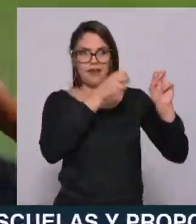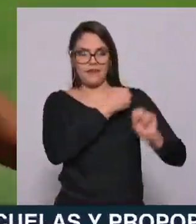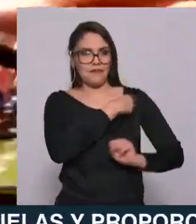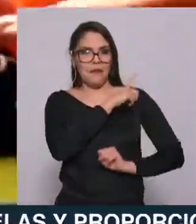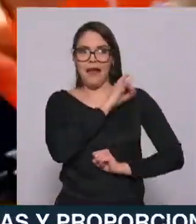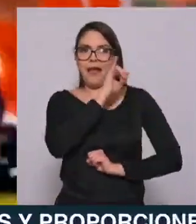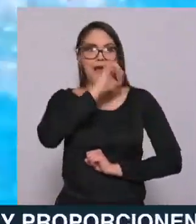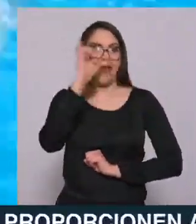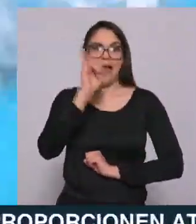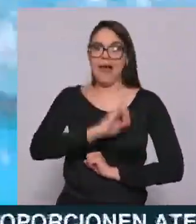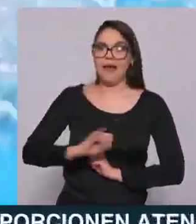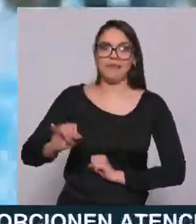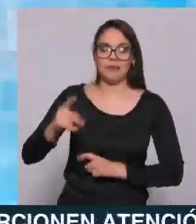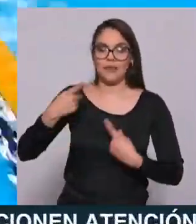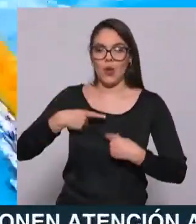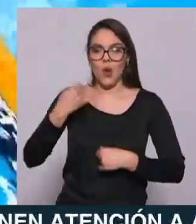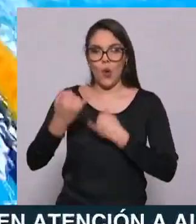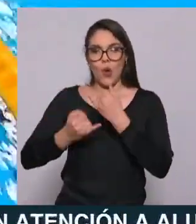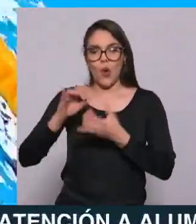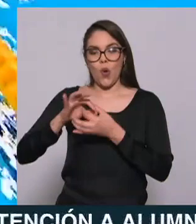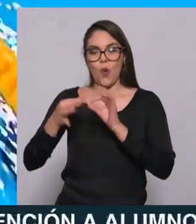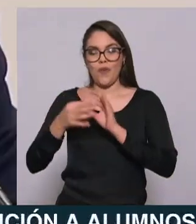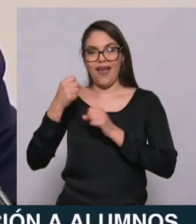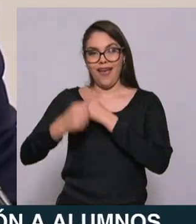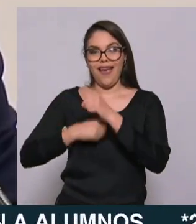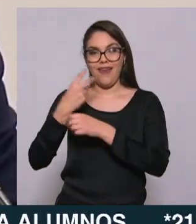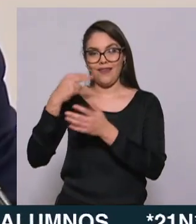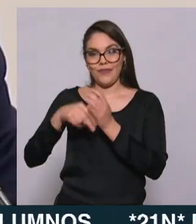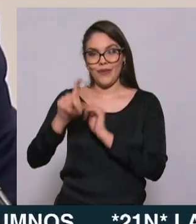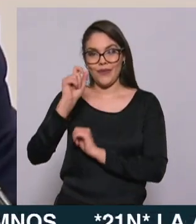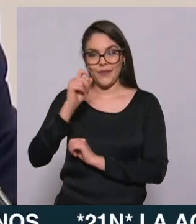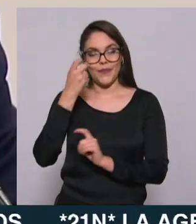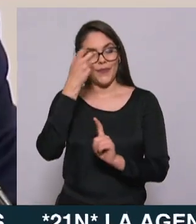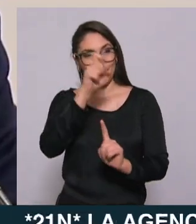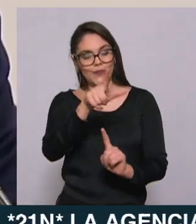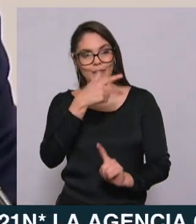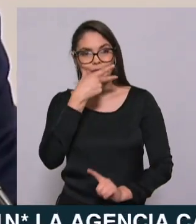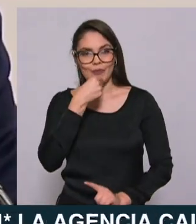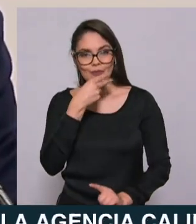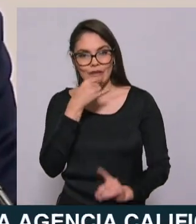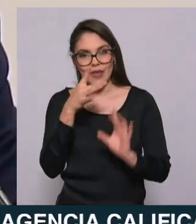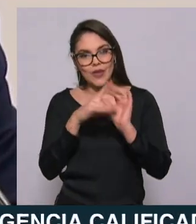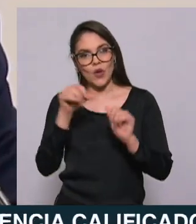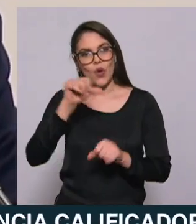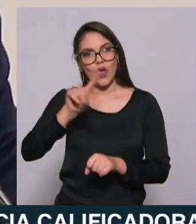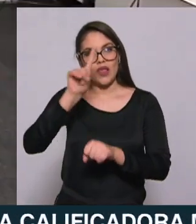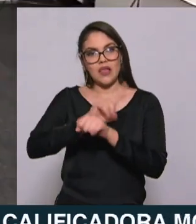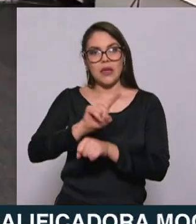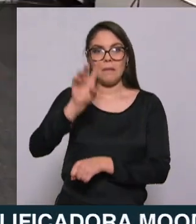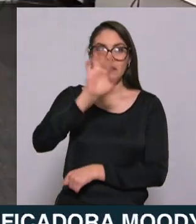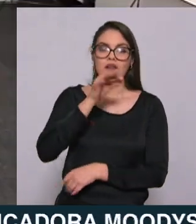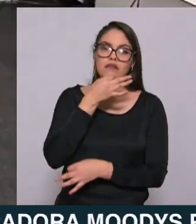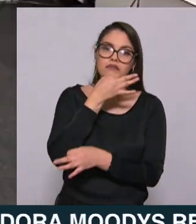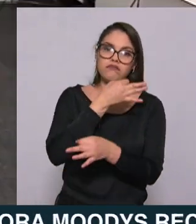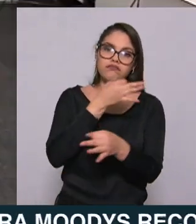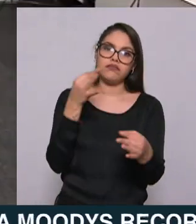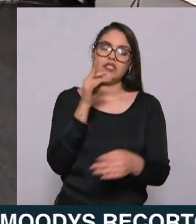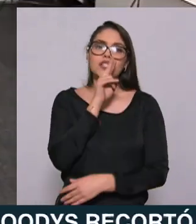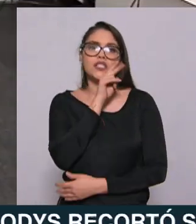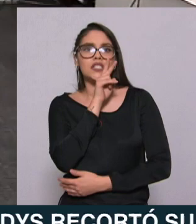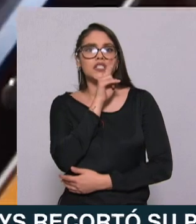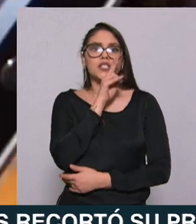del comité organizador de los Juegos Olímpicos en Tokio 2020, Toshiro Muto, se mostró este miércoles muy preocupado por la expansión del